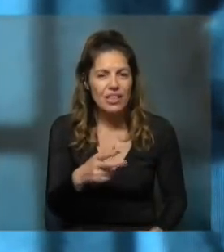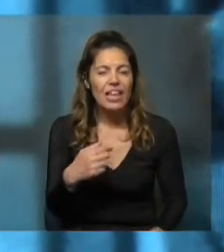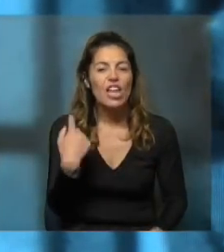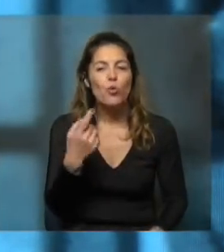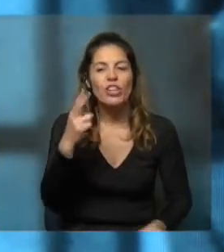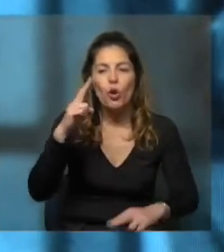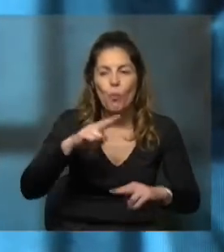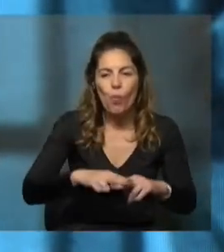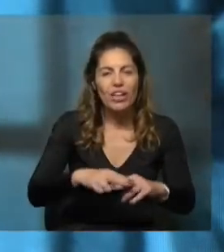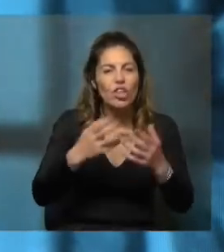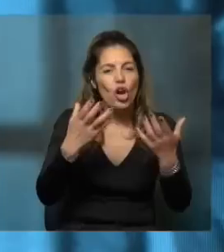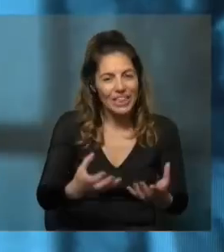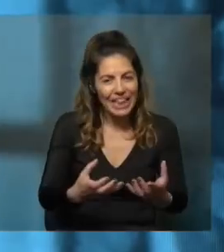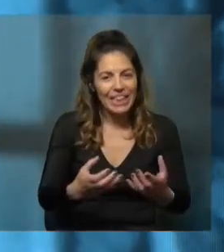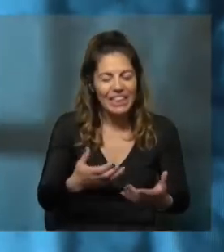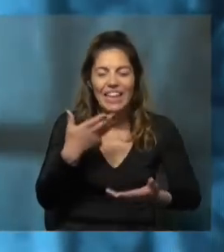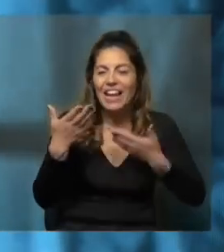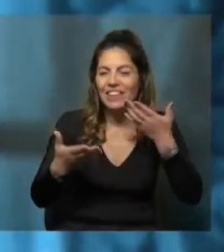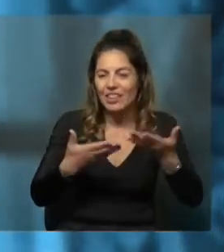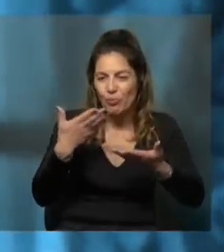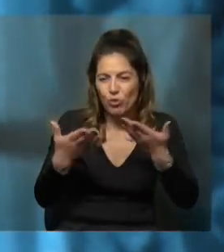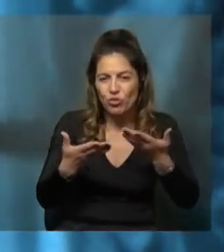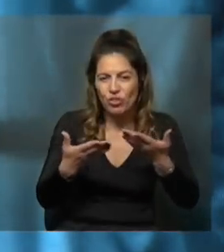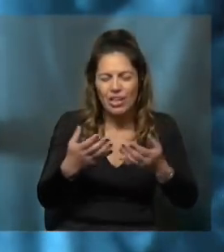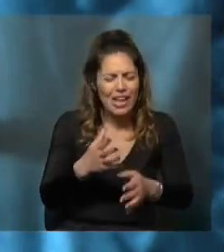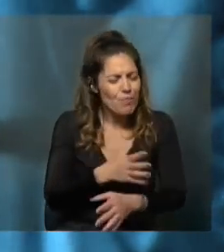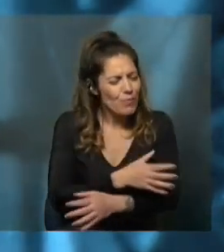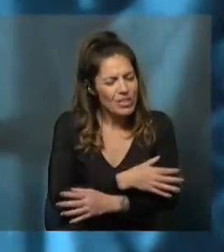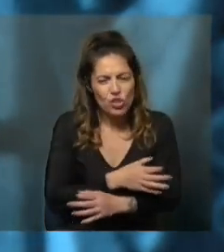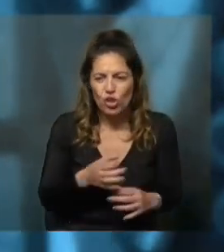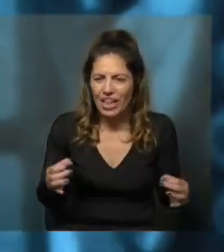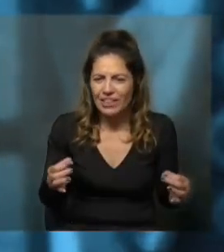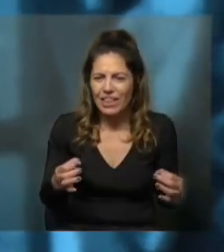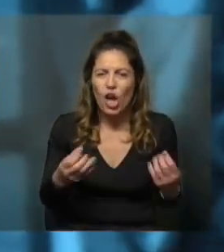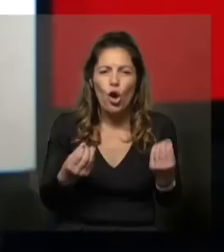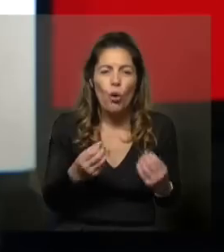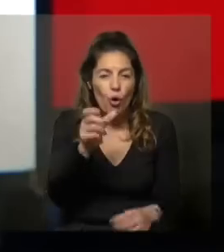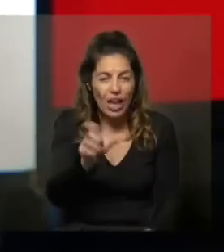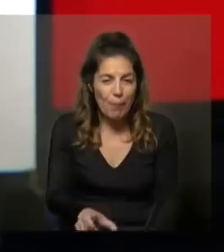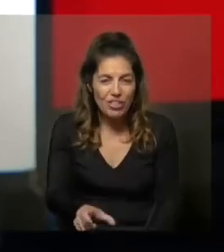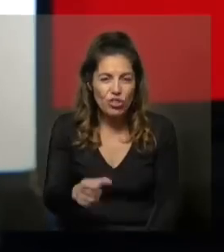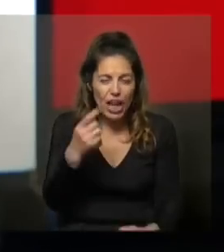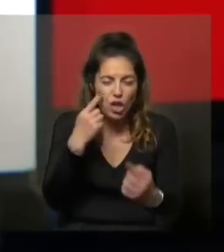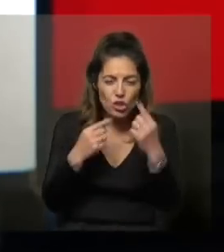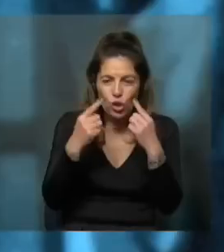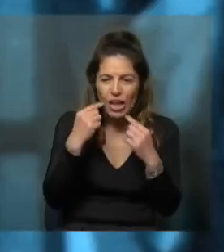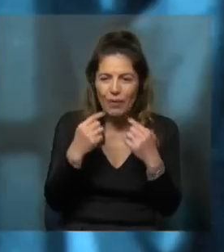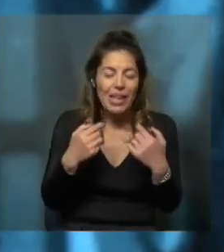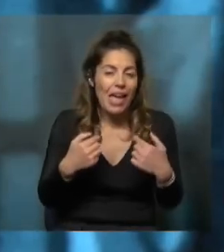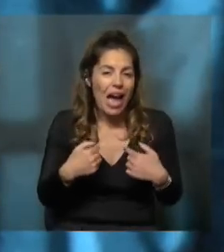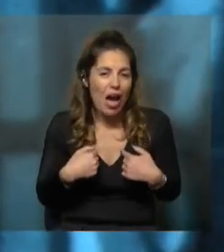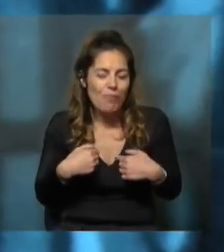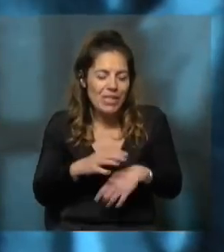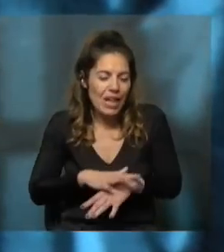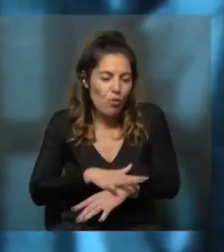muertos quieren que Cantemos era impresionante como la gente lagrimeaba cosa que a mí me